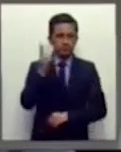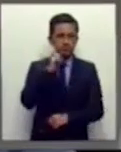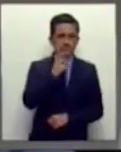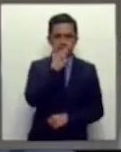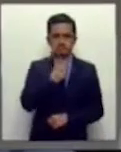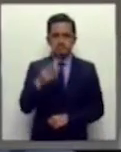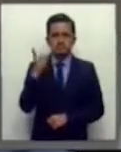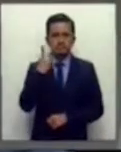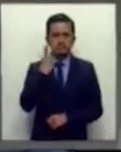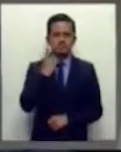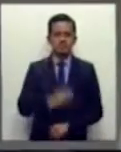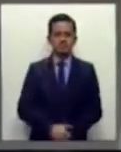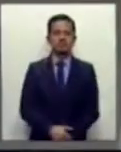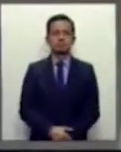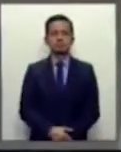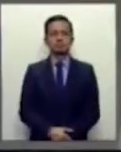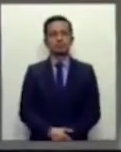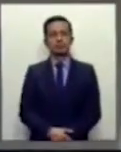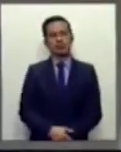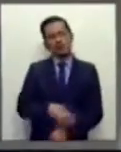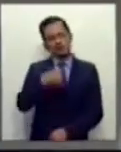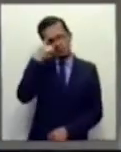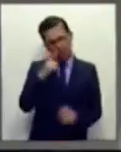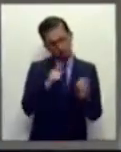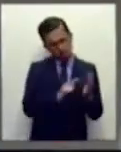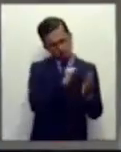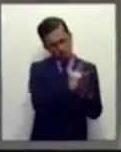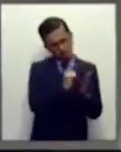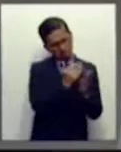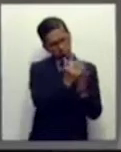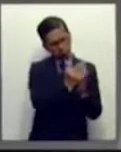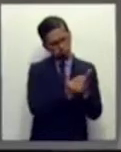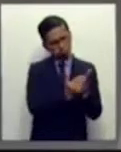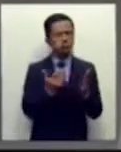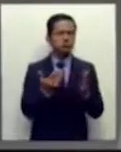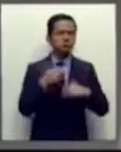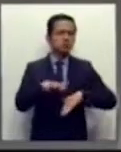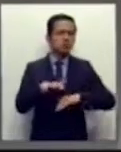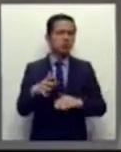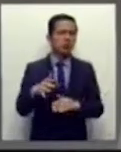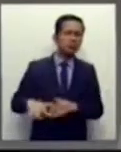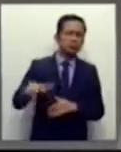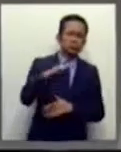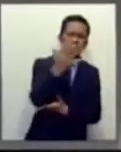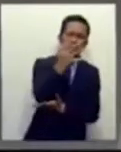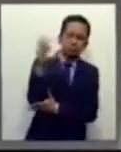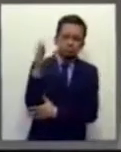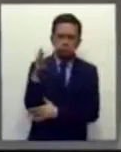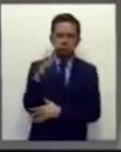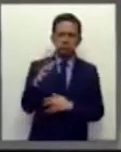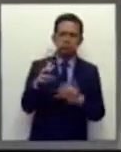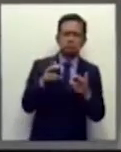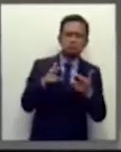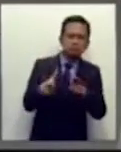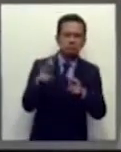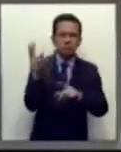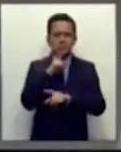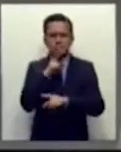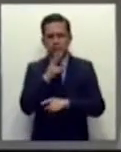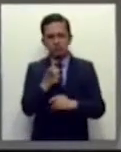Entre los instrumentos de la política ambiental que la Ley General del Equilibrio Ecológico y la Protección al Ambiente